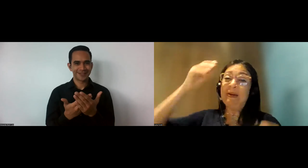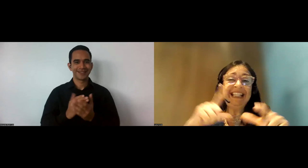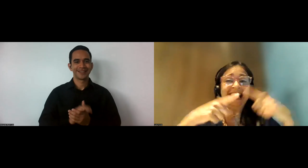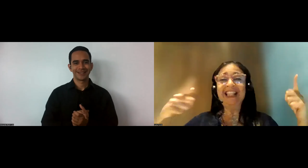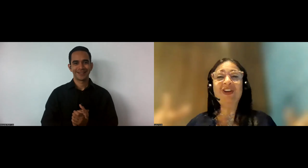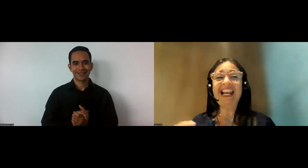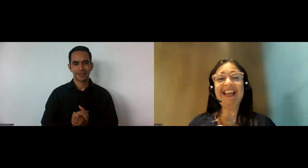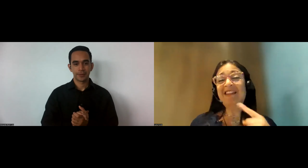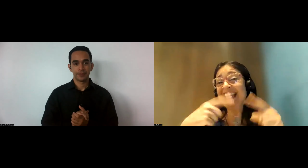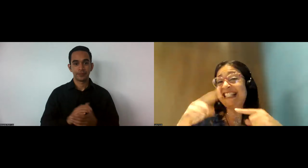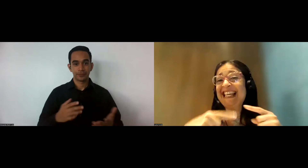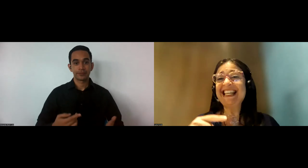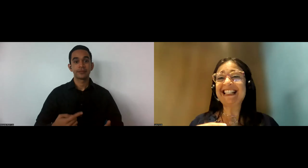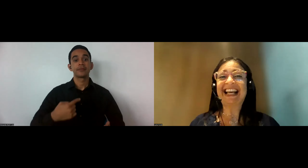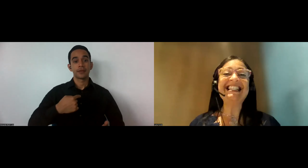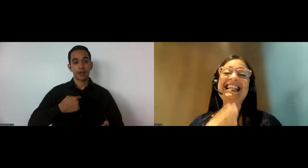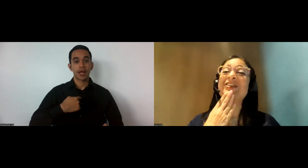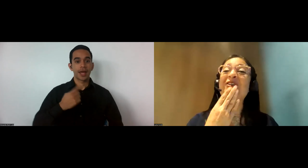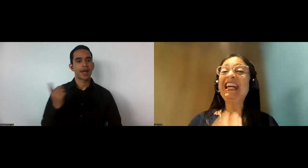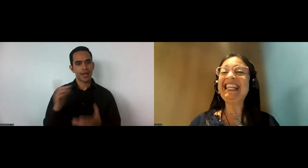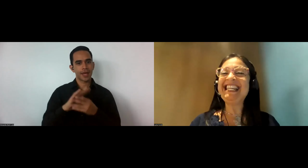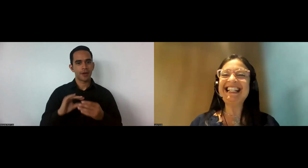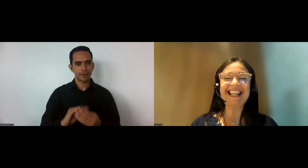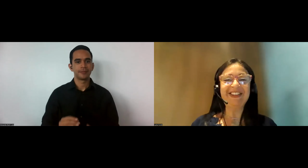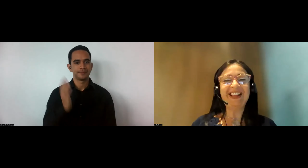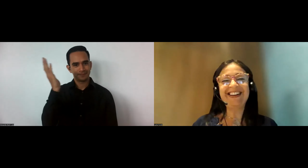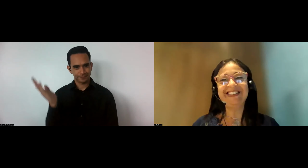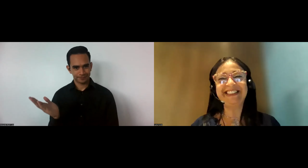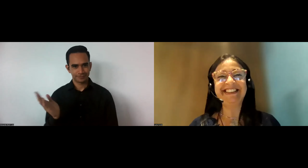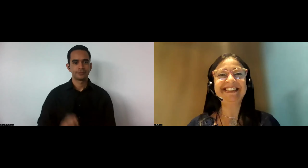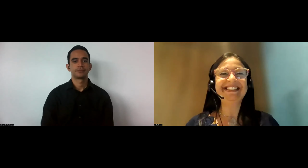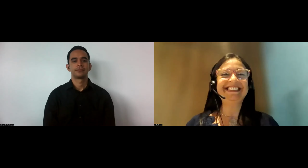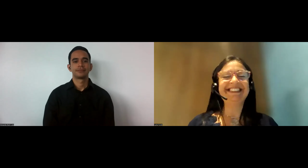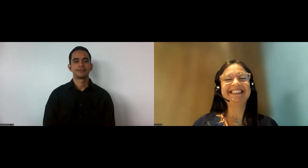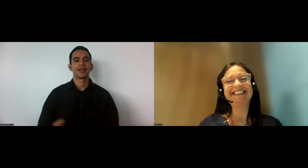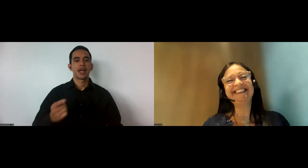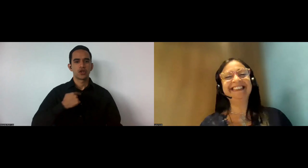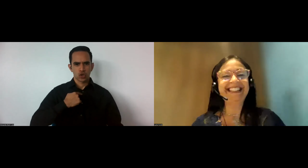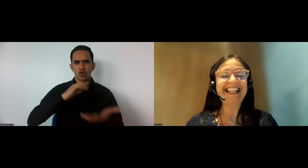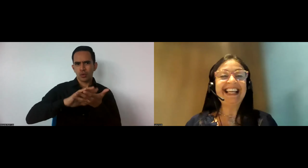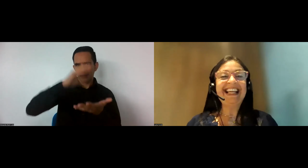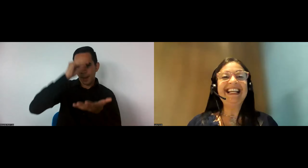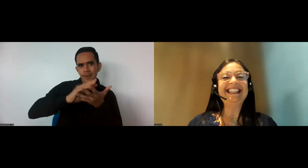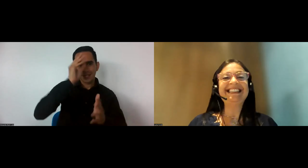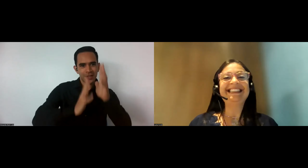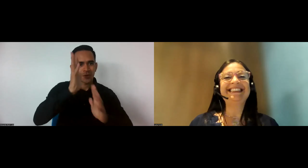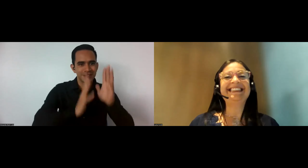Estoy aprendiendo lengua de señas, así que solo quería saludarlos.